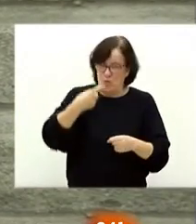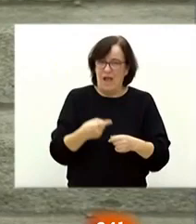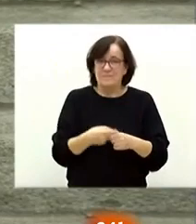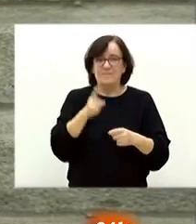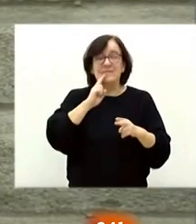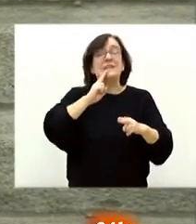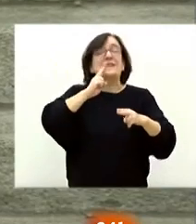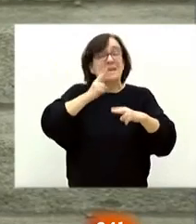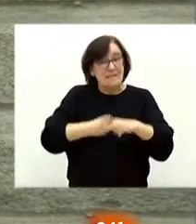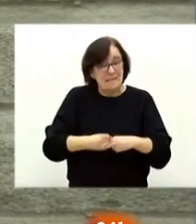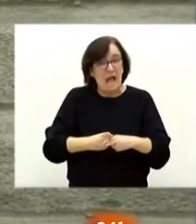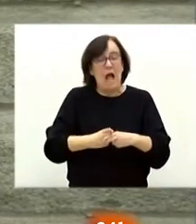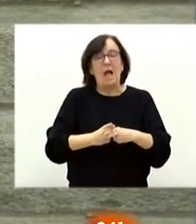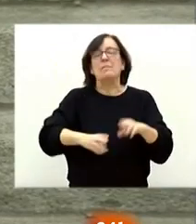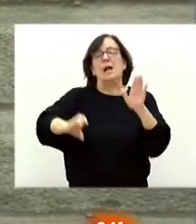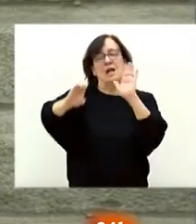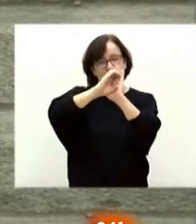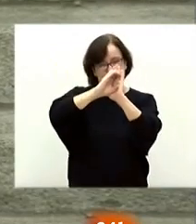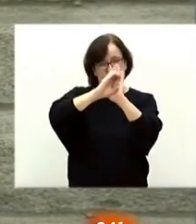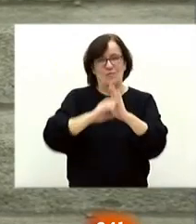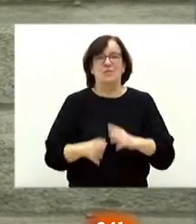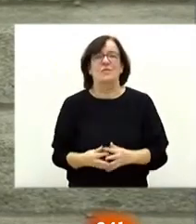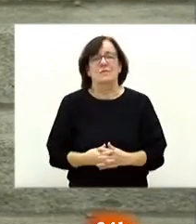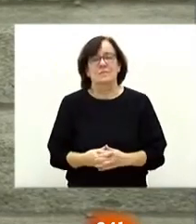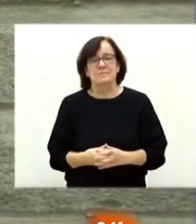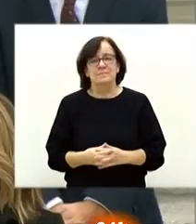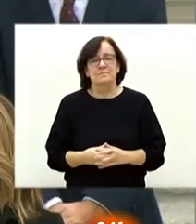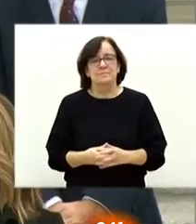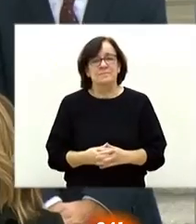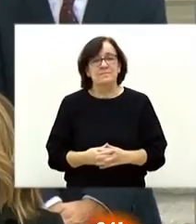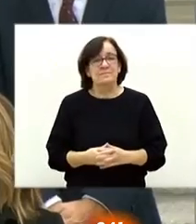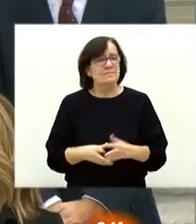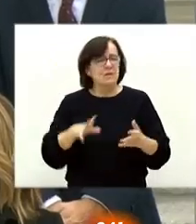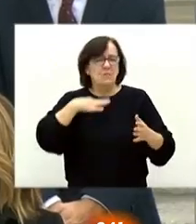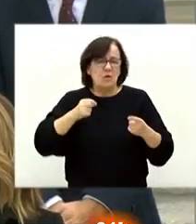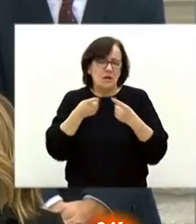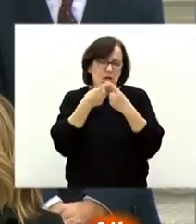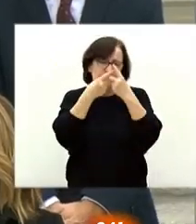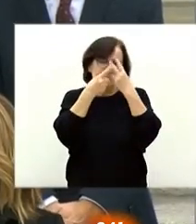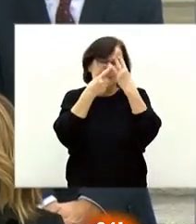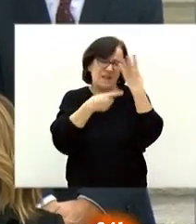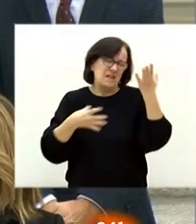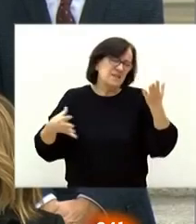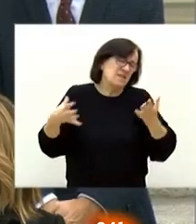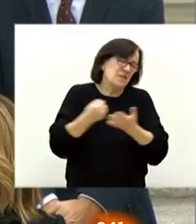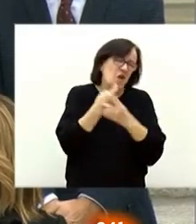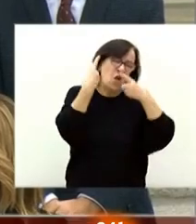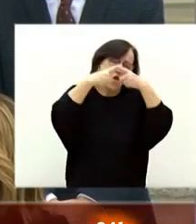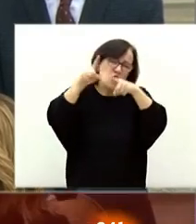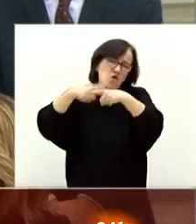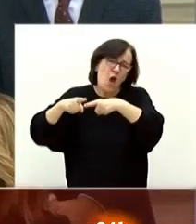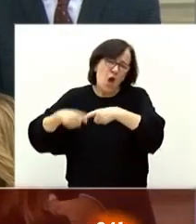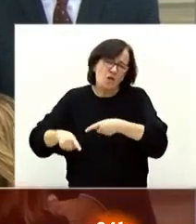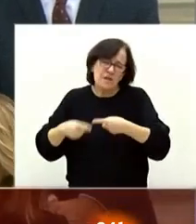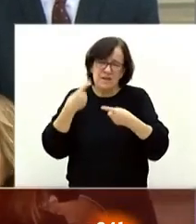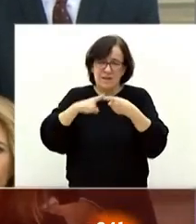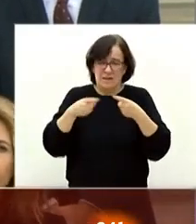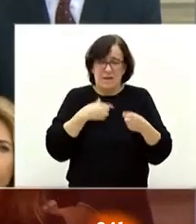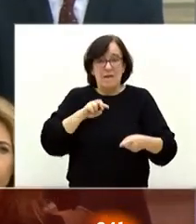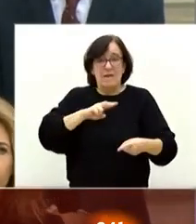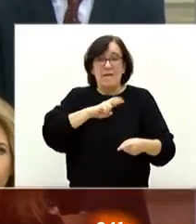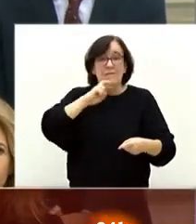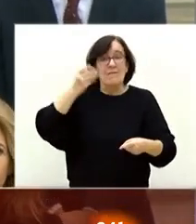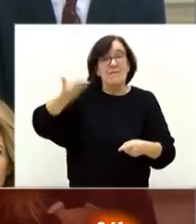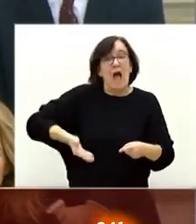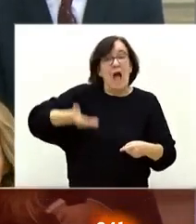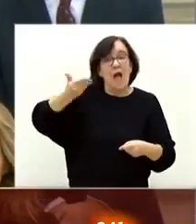Eso es Constitución. Y podría referirme a tantas otras manifestaciones del valor